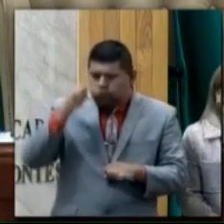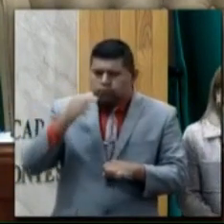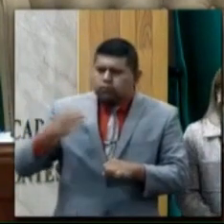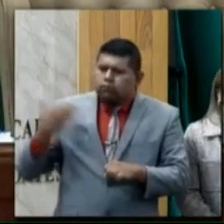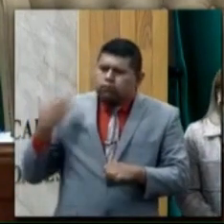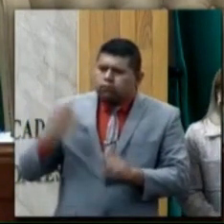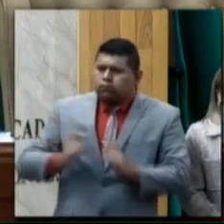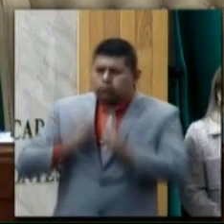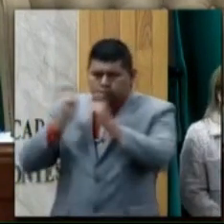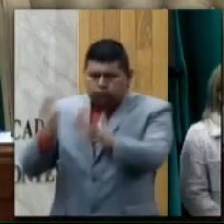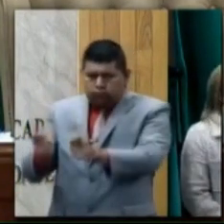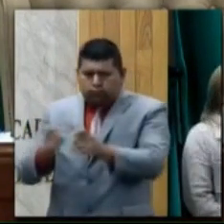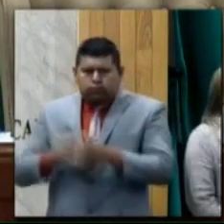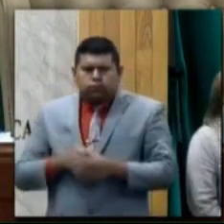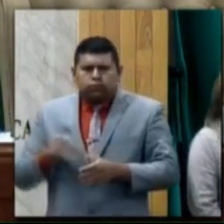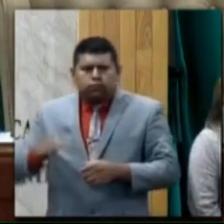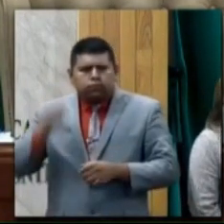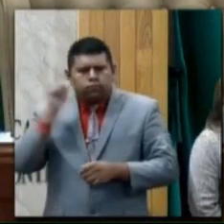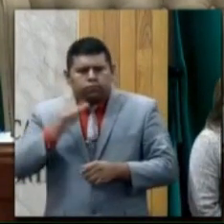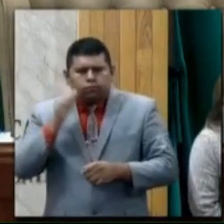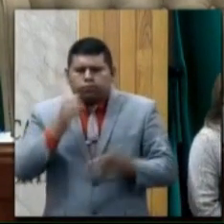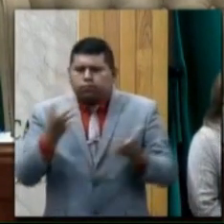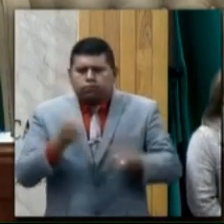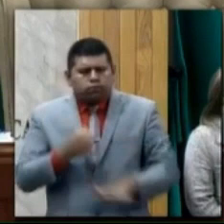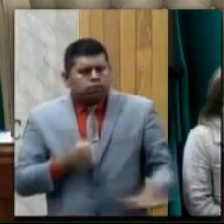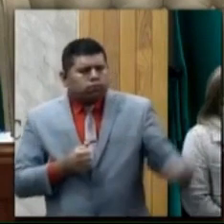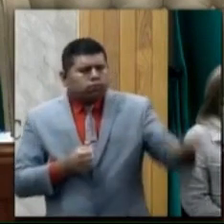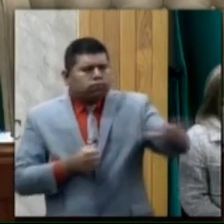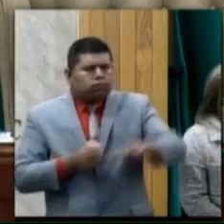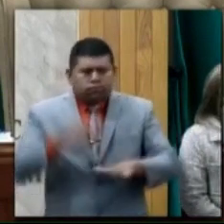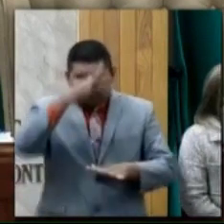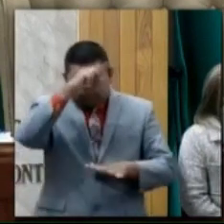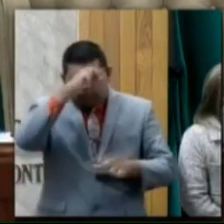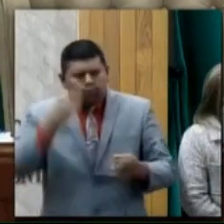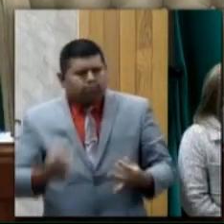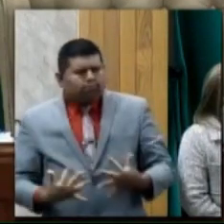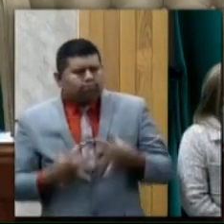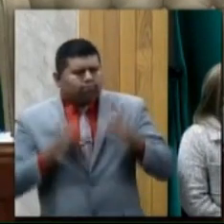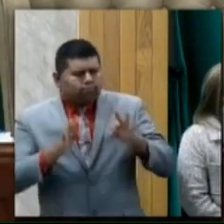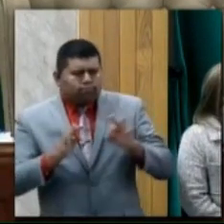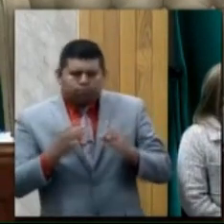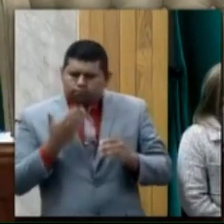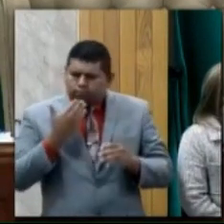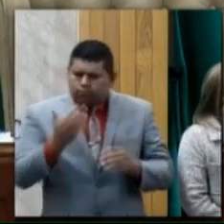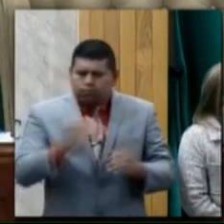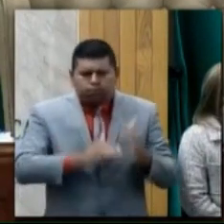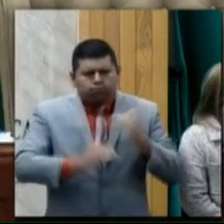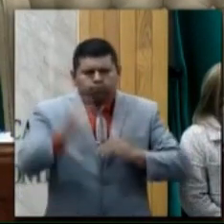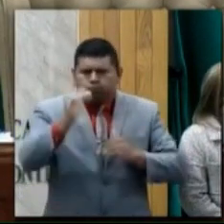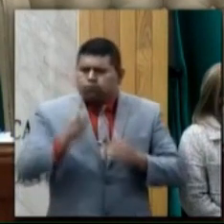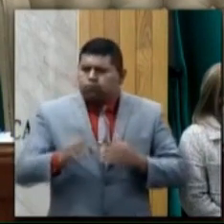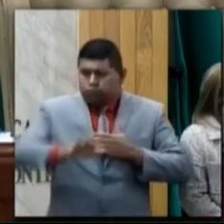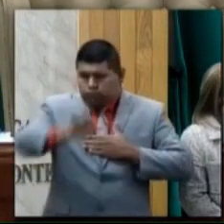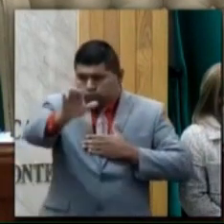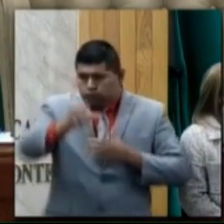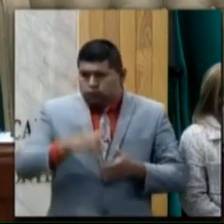le ha conferido, mirando en todo por el bien y prosperidad del Estado de